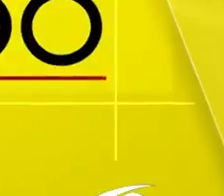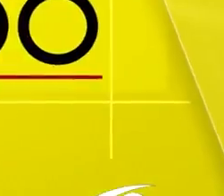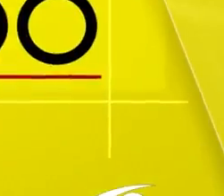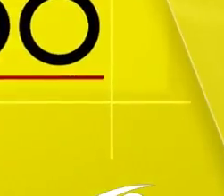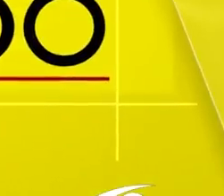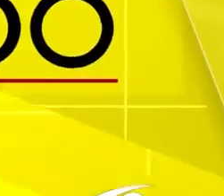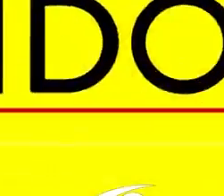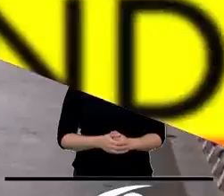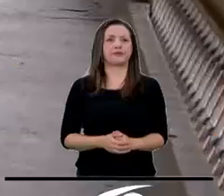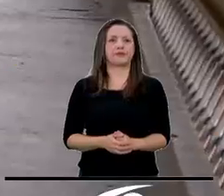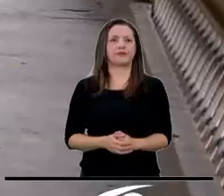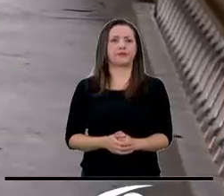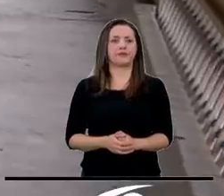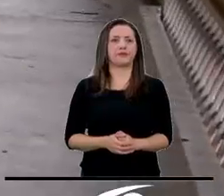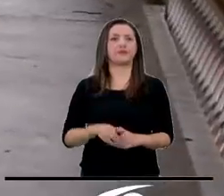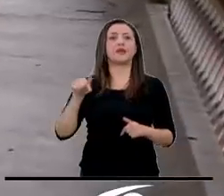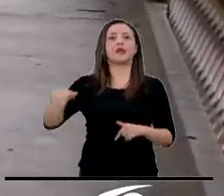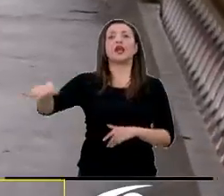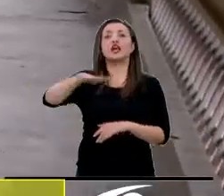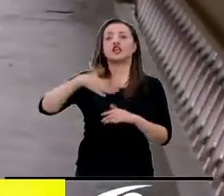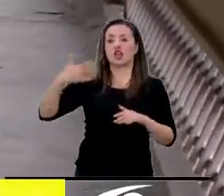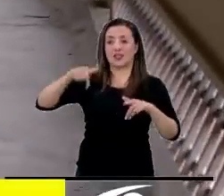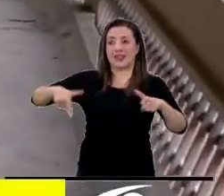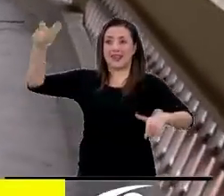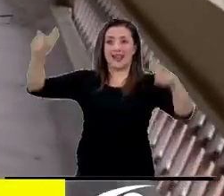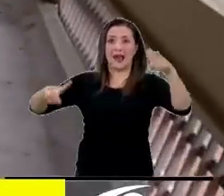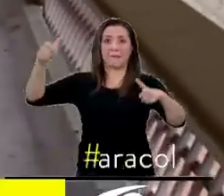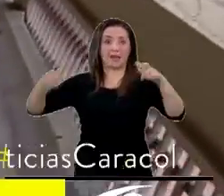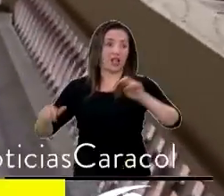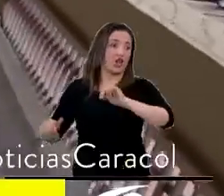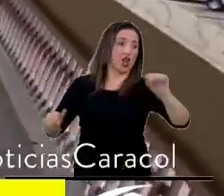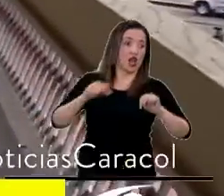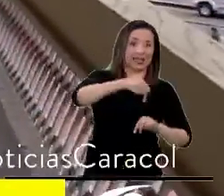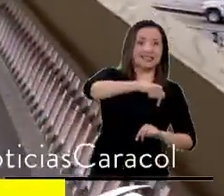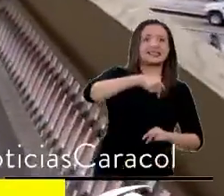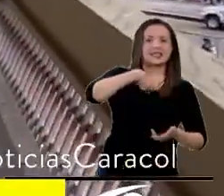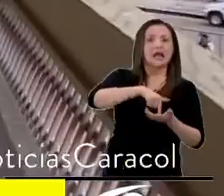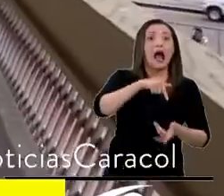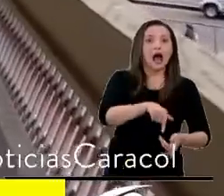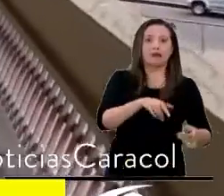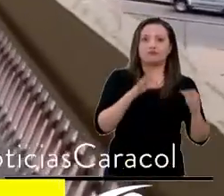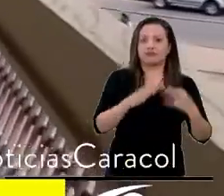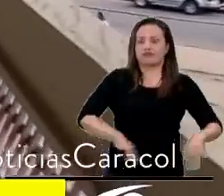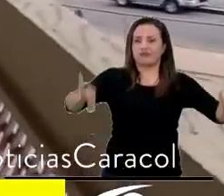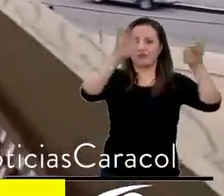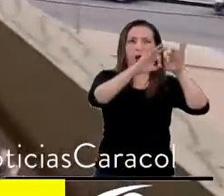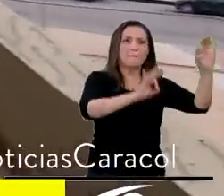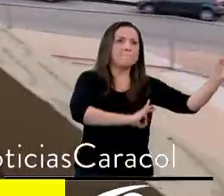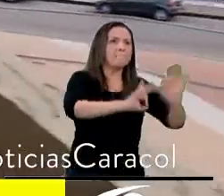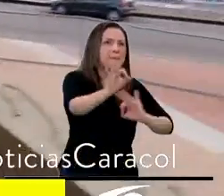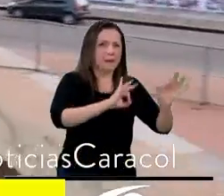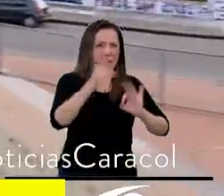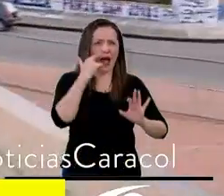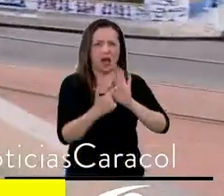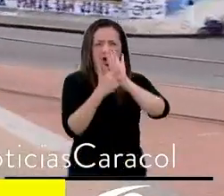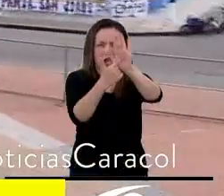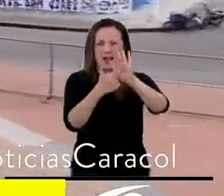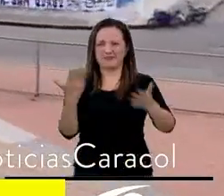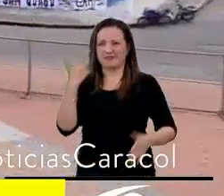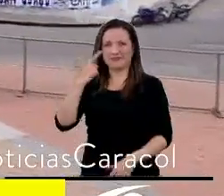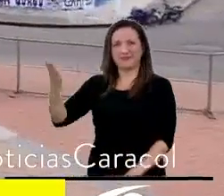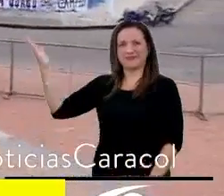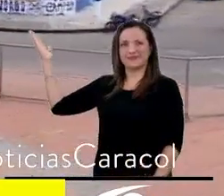la zona norte del estadio el campín juan diego y televidente es tal vez uno de los preparativos más importantes de lo que les voy a mostrar en este momento en sus pantallas